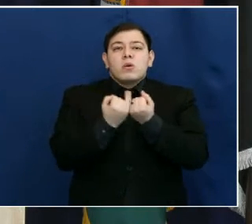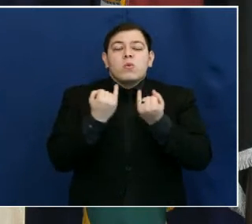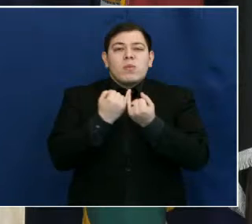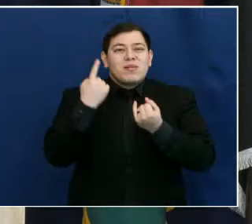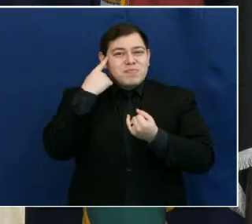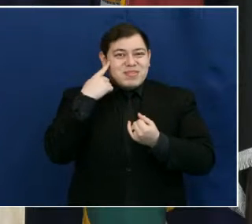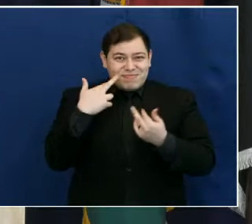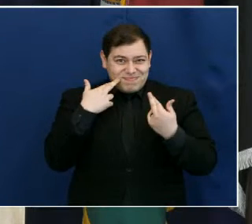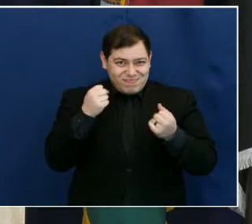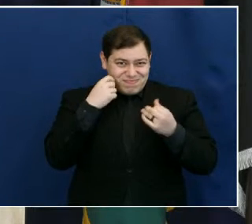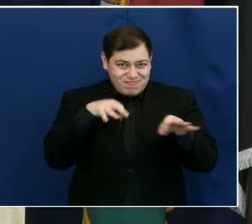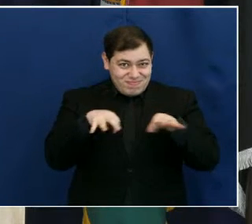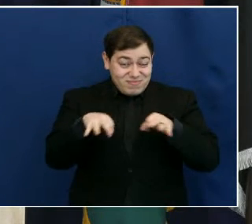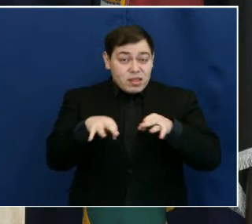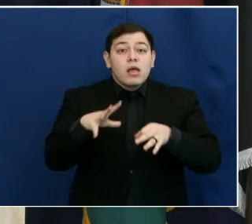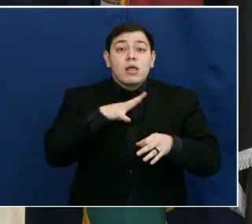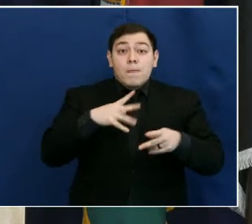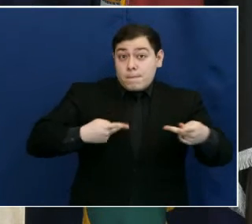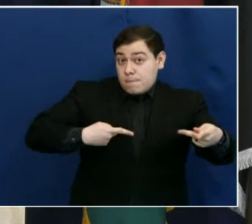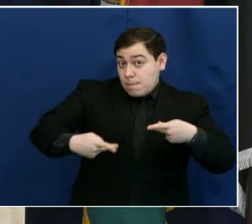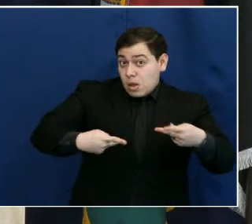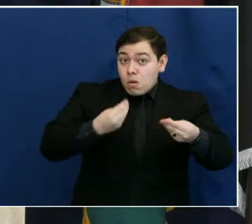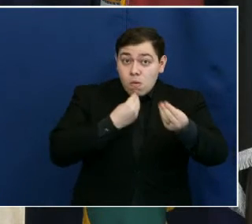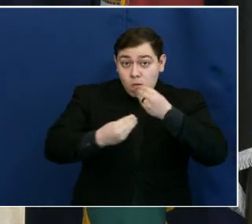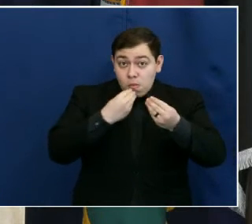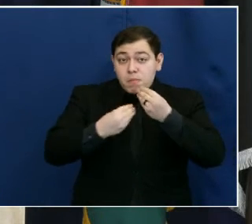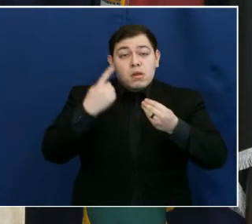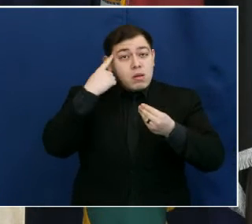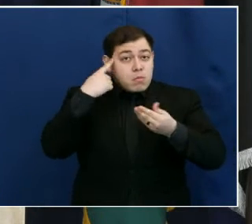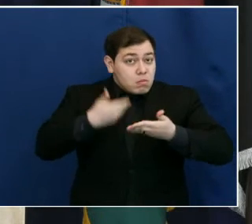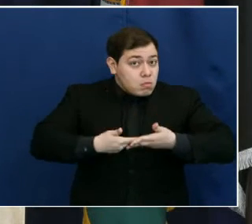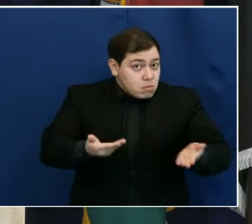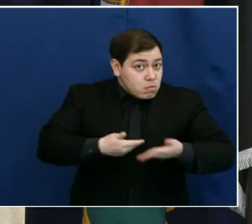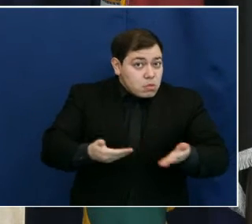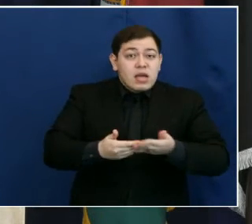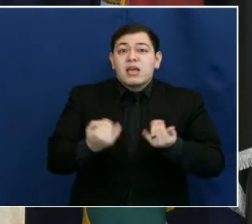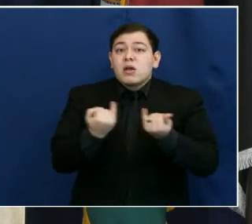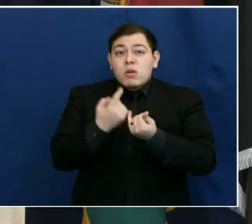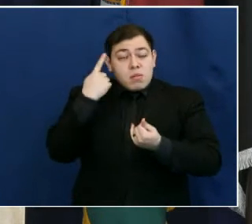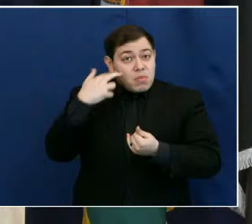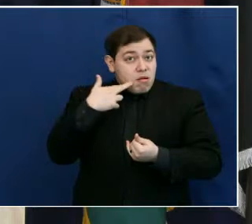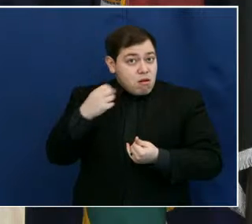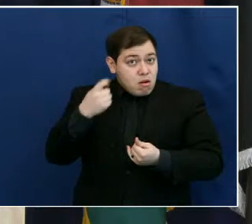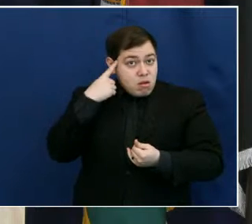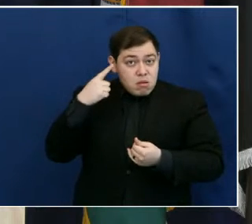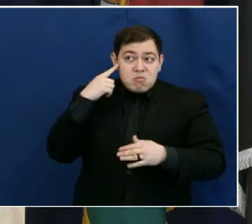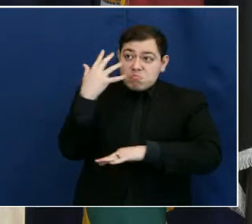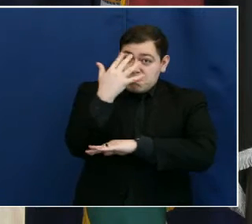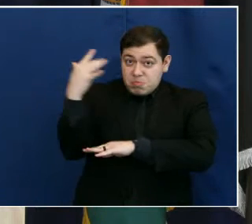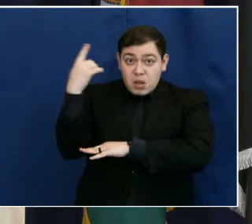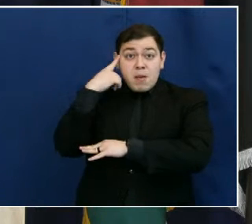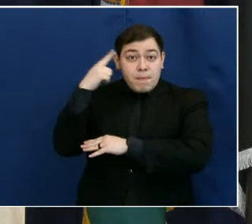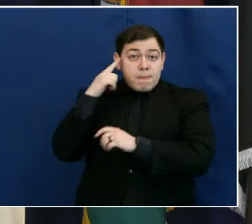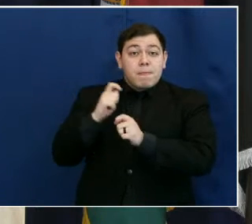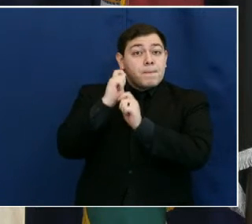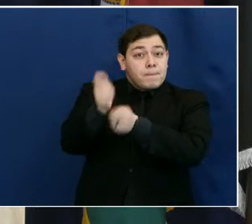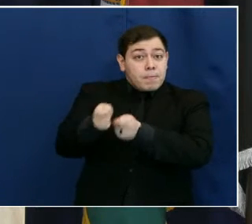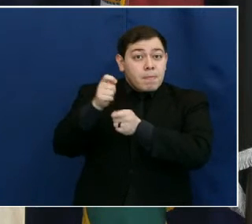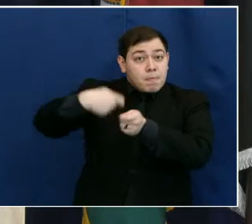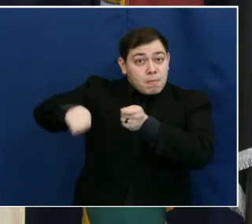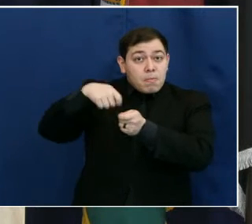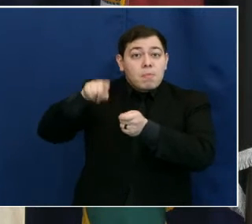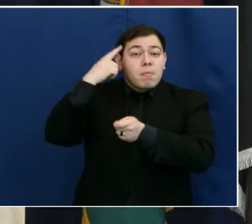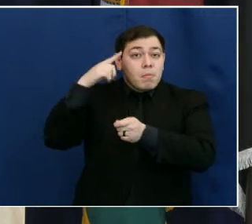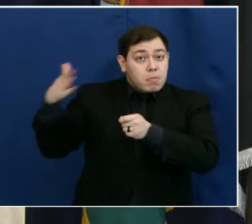400,000 trabajadores en la industria de preparación de alimentos e industria agrícola, pesquera y forestal. A partir de este fin de